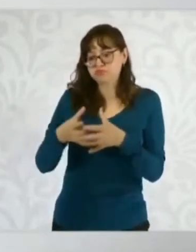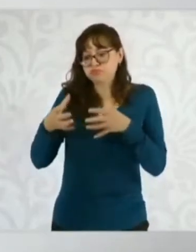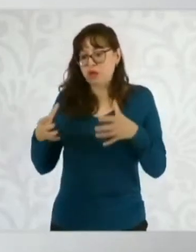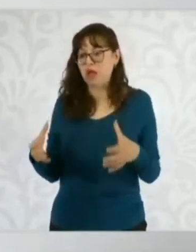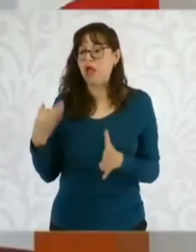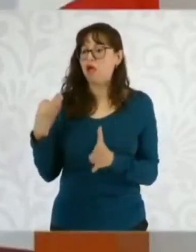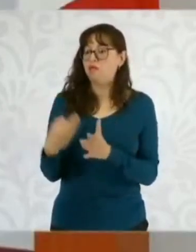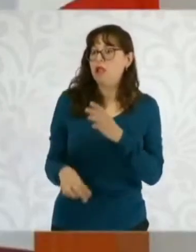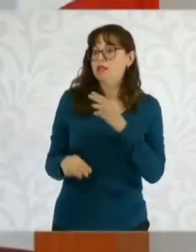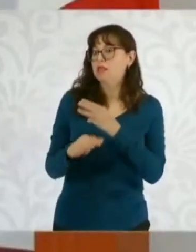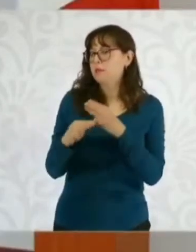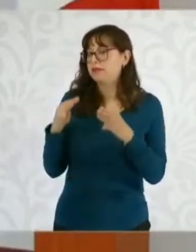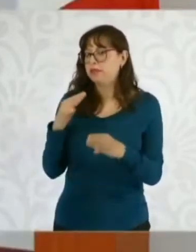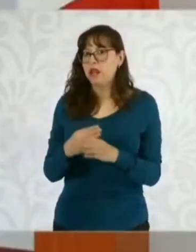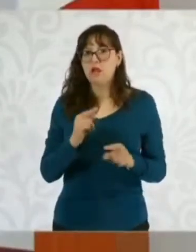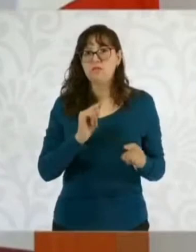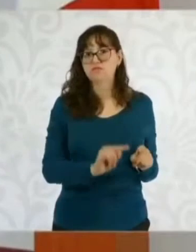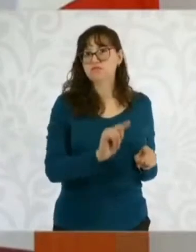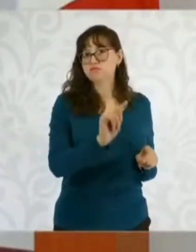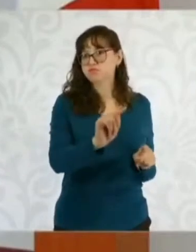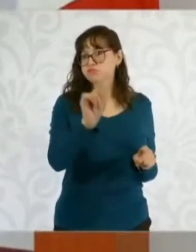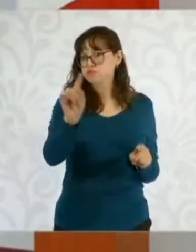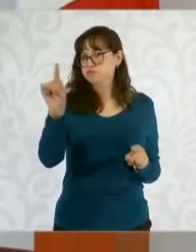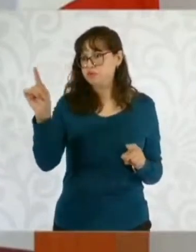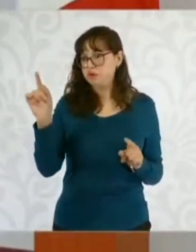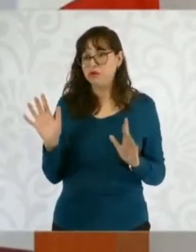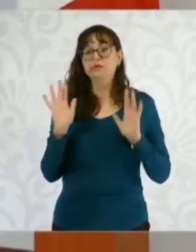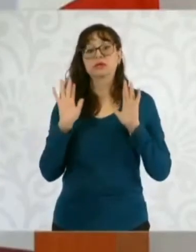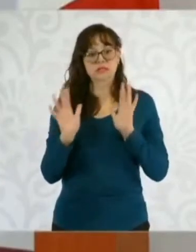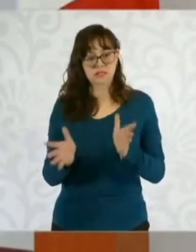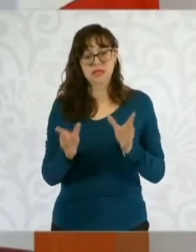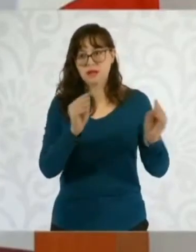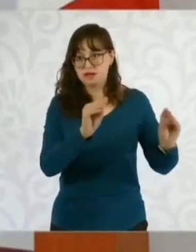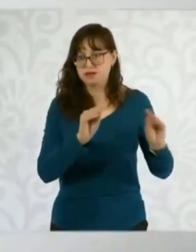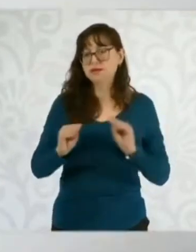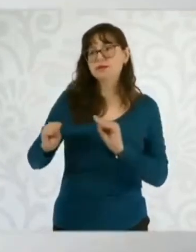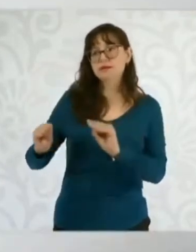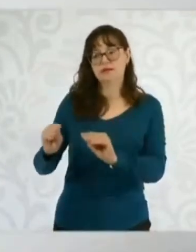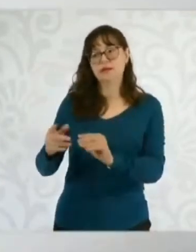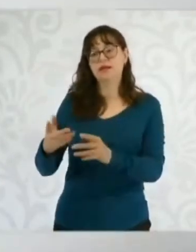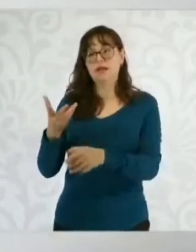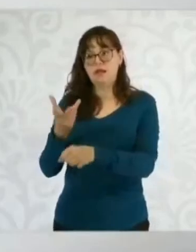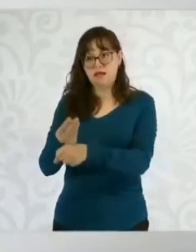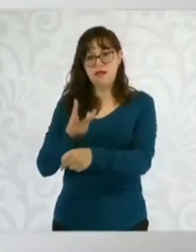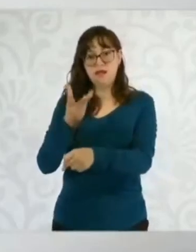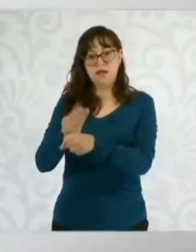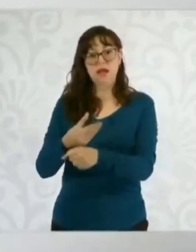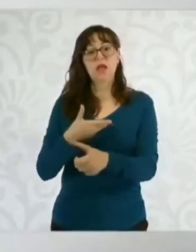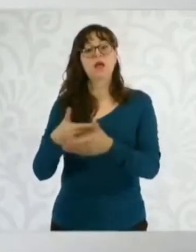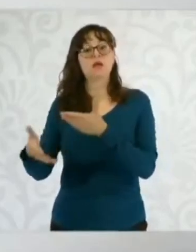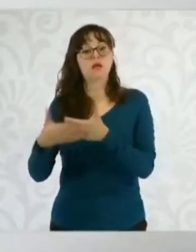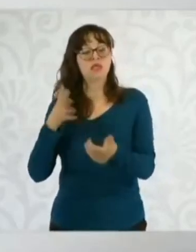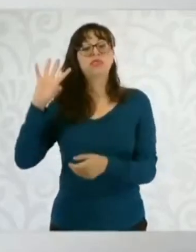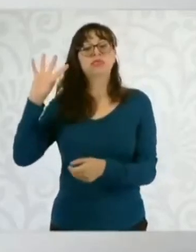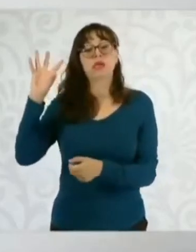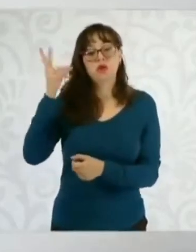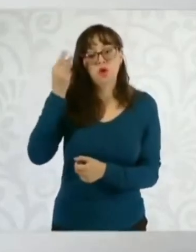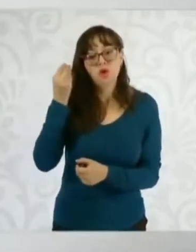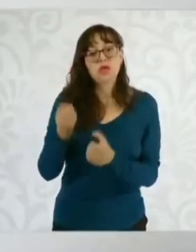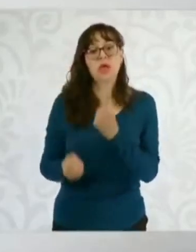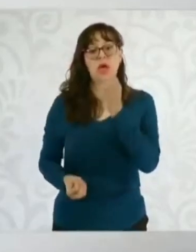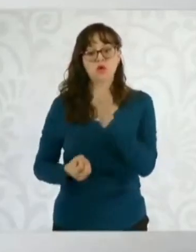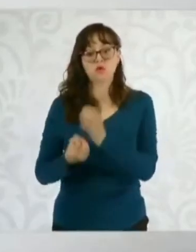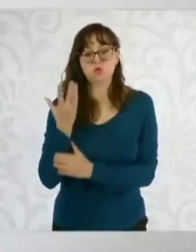de todos los hospitales y clínicas que han sido transferidos ya a esta nueva institución, implementar tecnología y sistemas en toda la atención